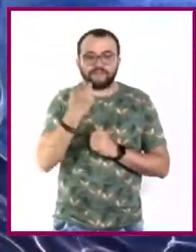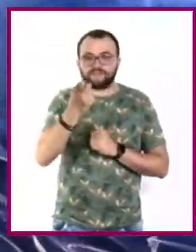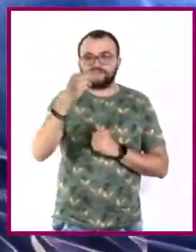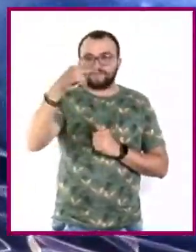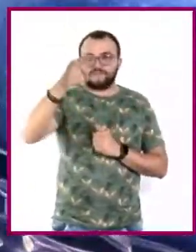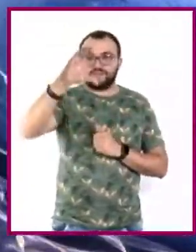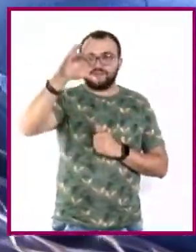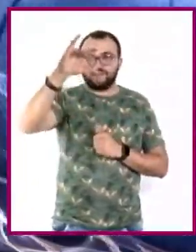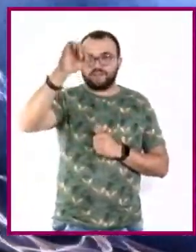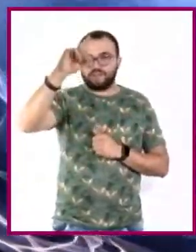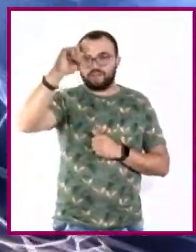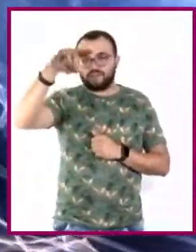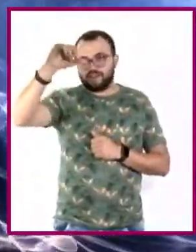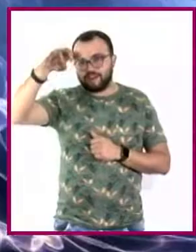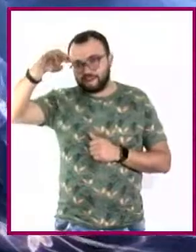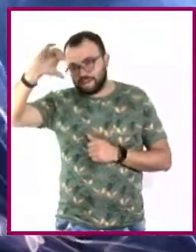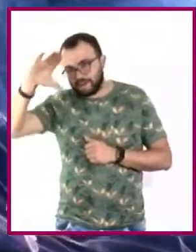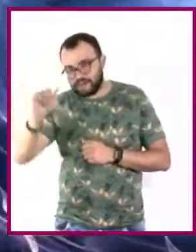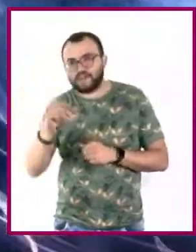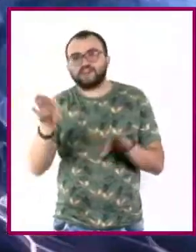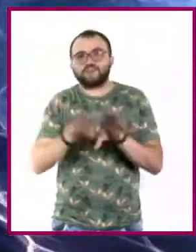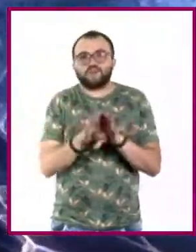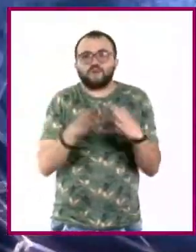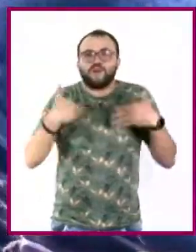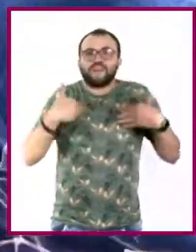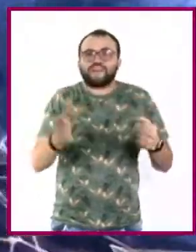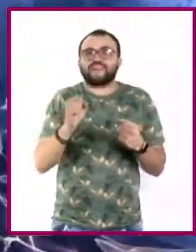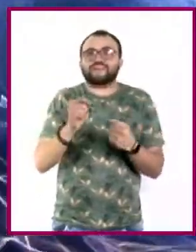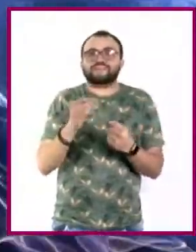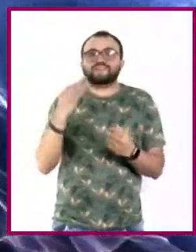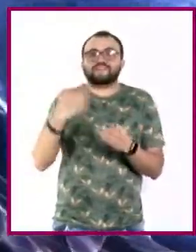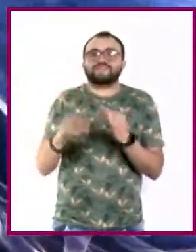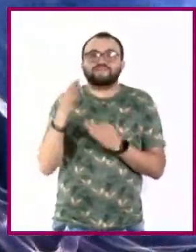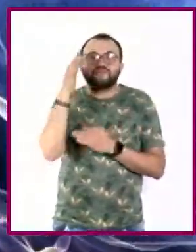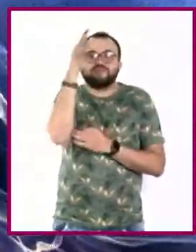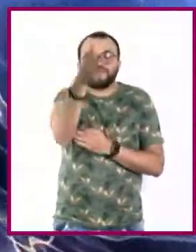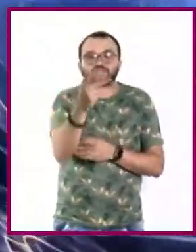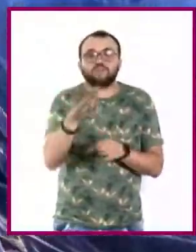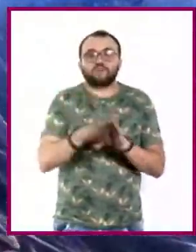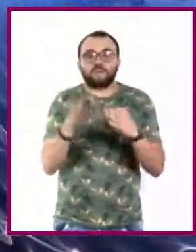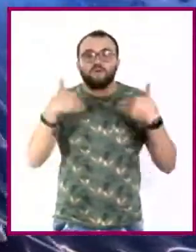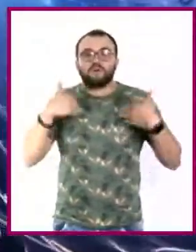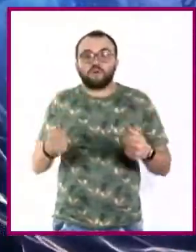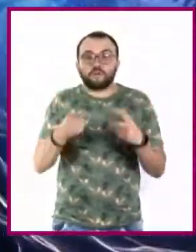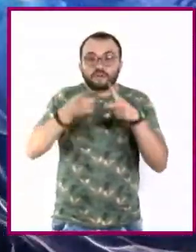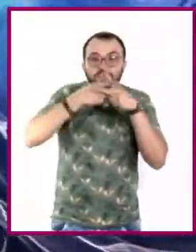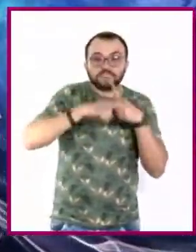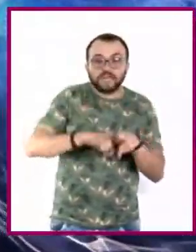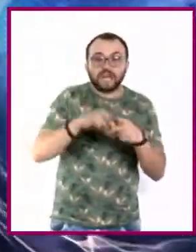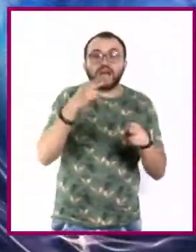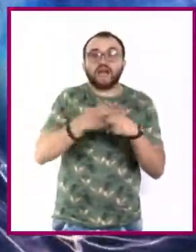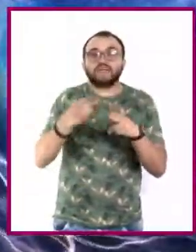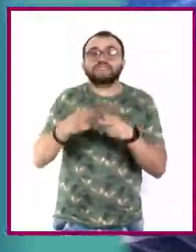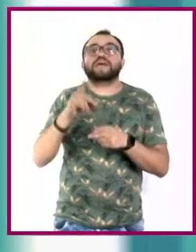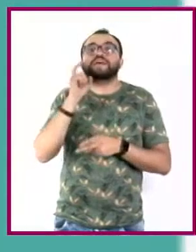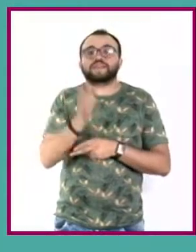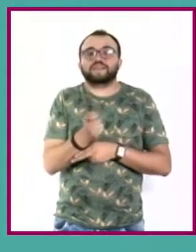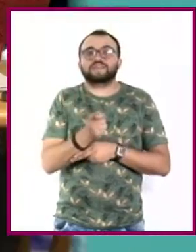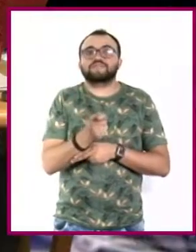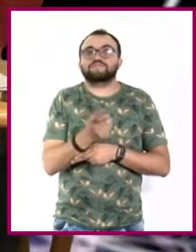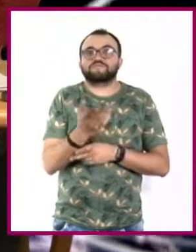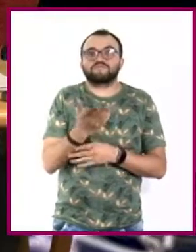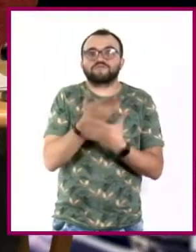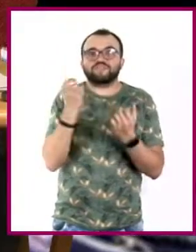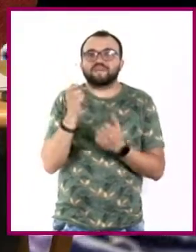necesidad de nuestra especie por entender el devenir, desde la comprensión del origen hasta la predicción del futuro. Vamos